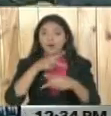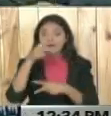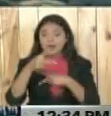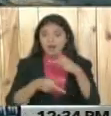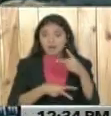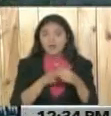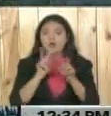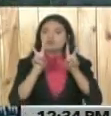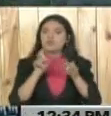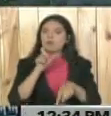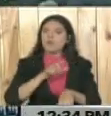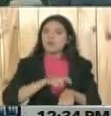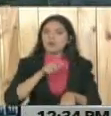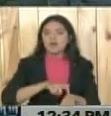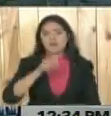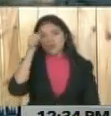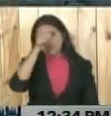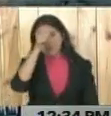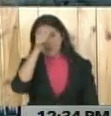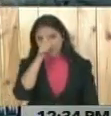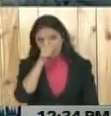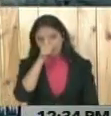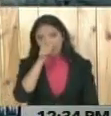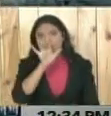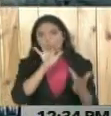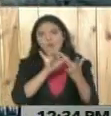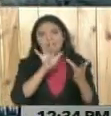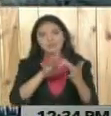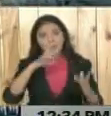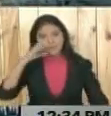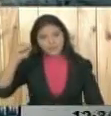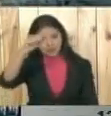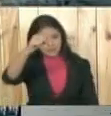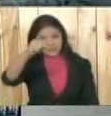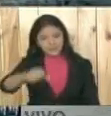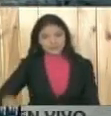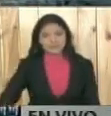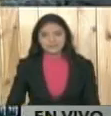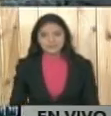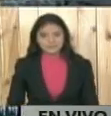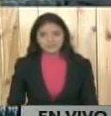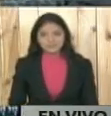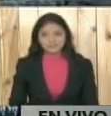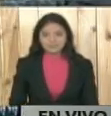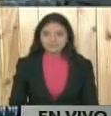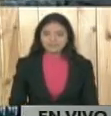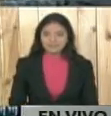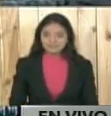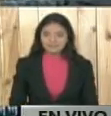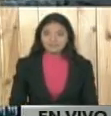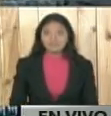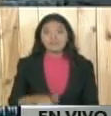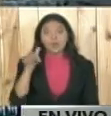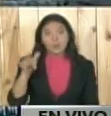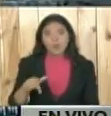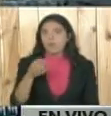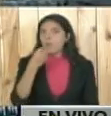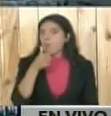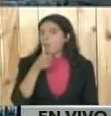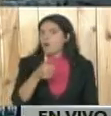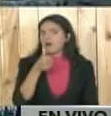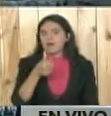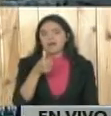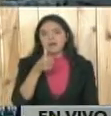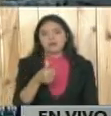nuevo formato dominguero de En Contacto con Maduro. Y hoy tenemos una jornada bien buena. Les